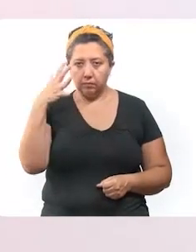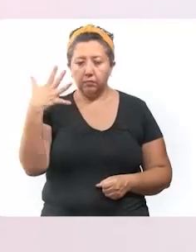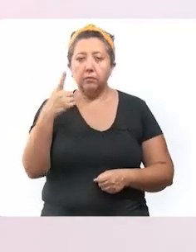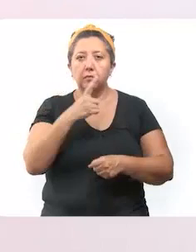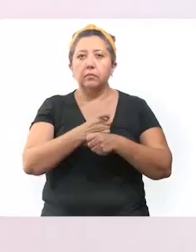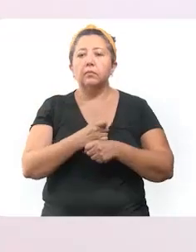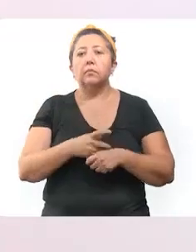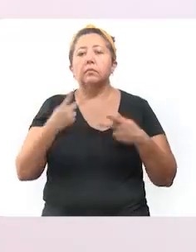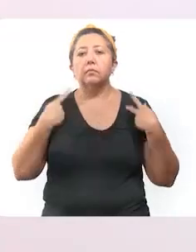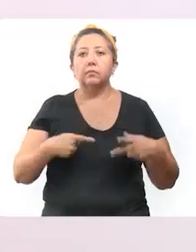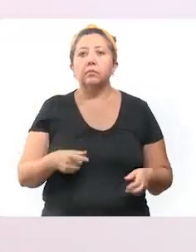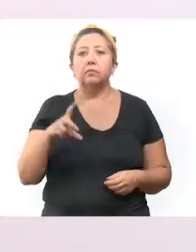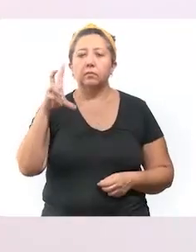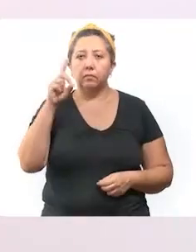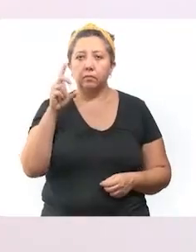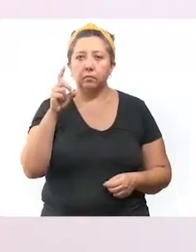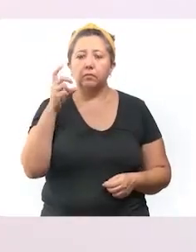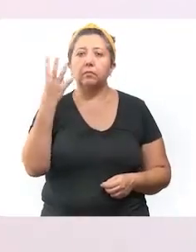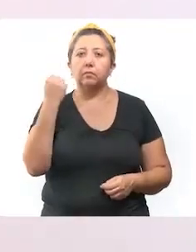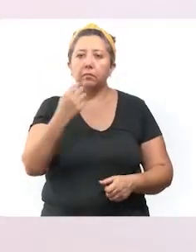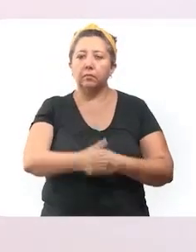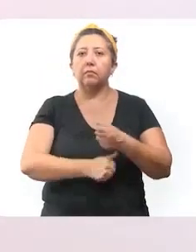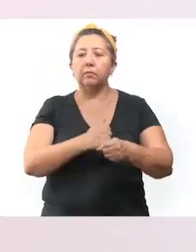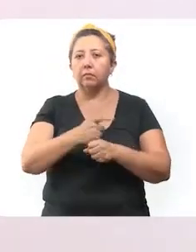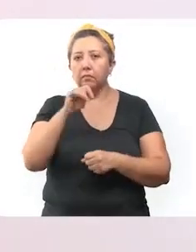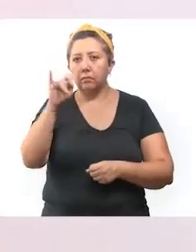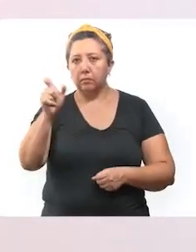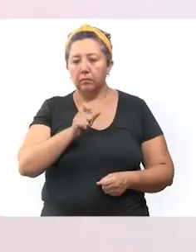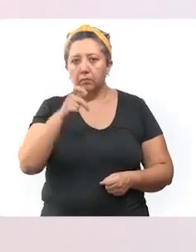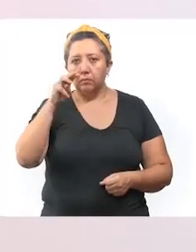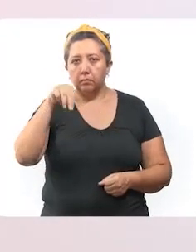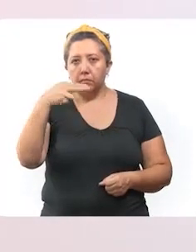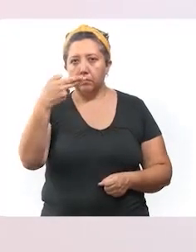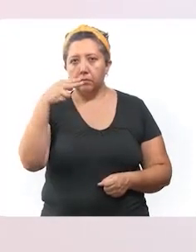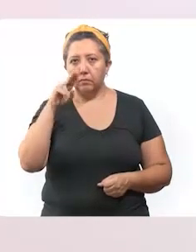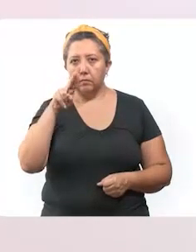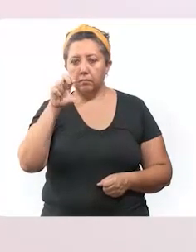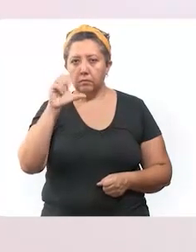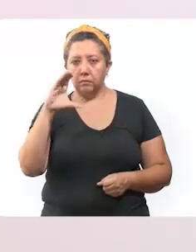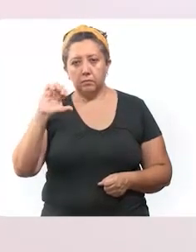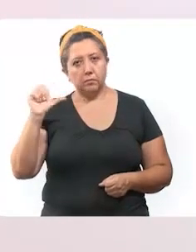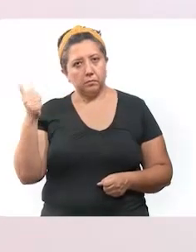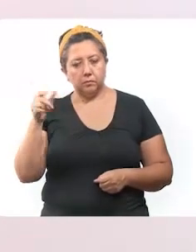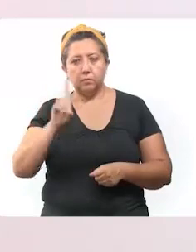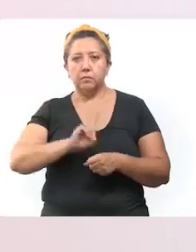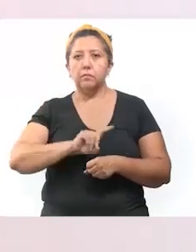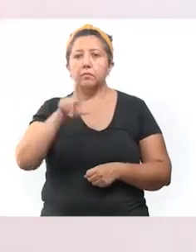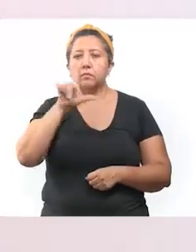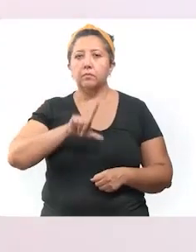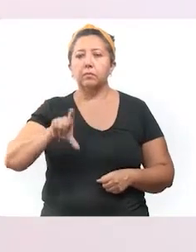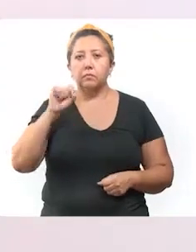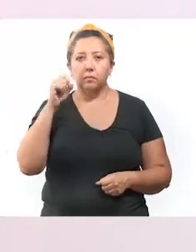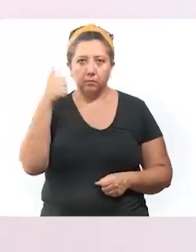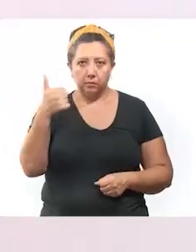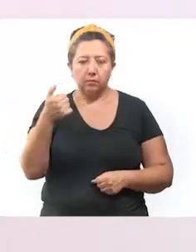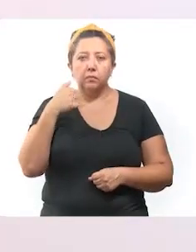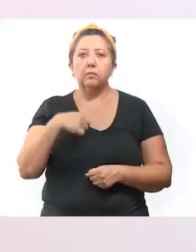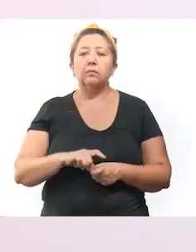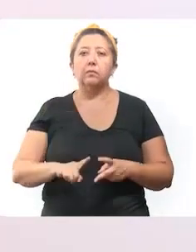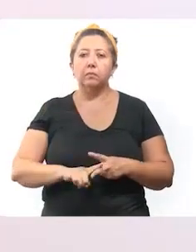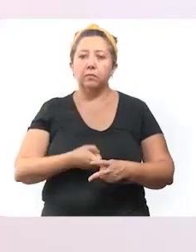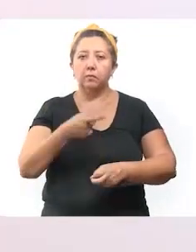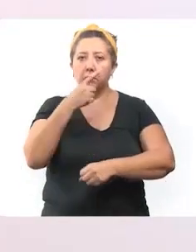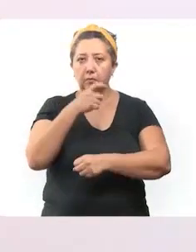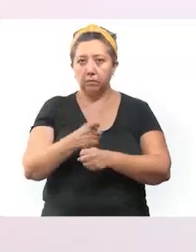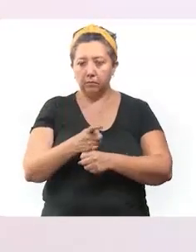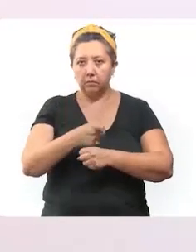la primera dosis para personas de 30 a 39 años en Tixmehuac. Al día siguiente, lunes 26, iniciaremos la aplicación de la